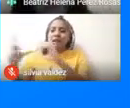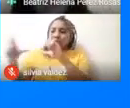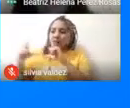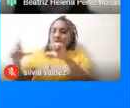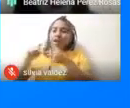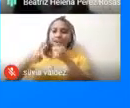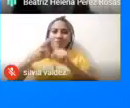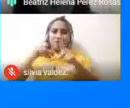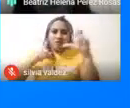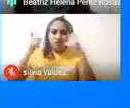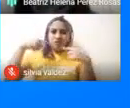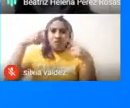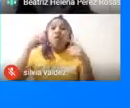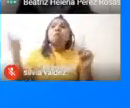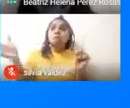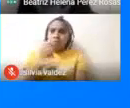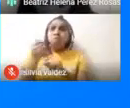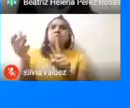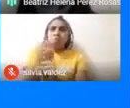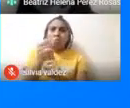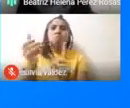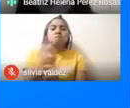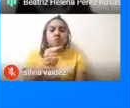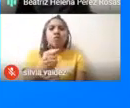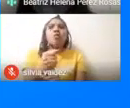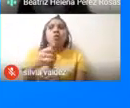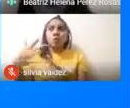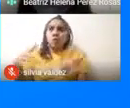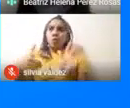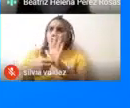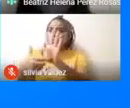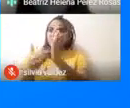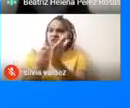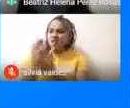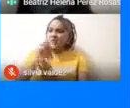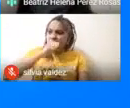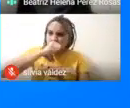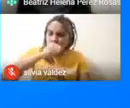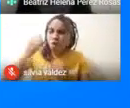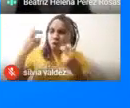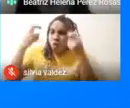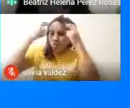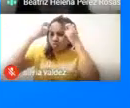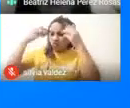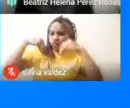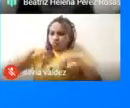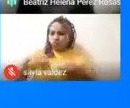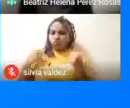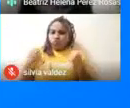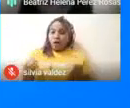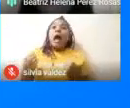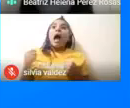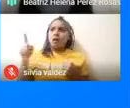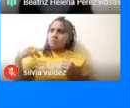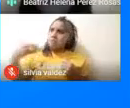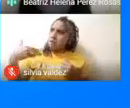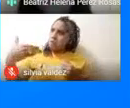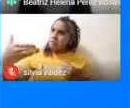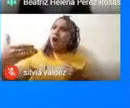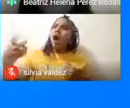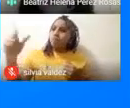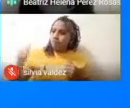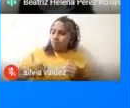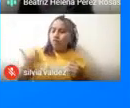del turismo y han logrado hacer y muestran en la carrera esa pasión, esos conocimientos, y pues ahí van y están